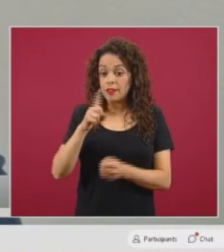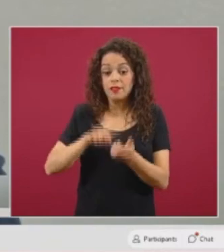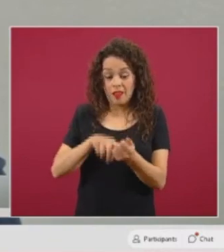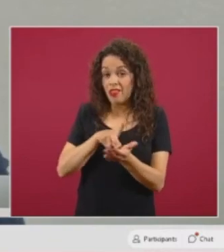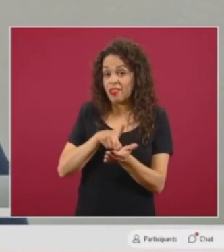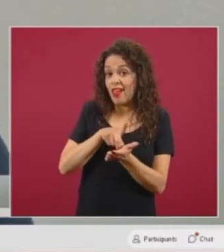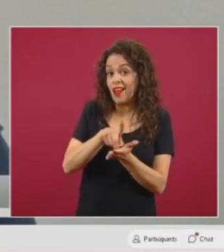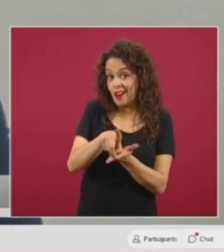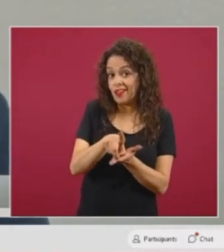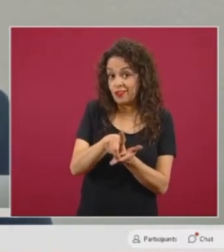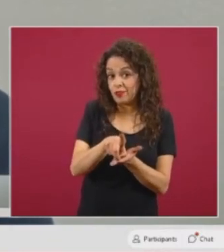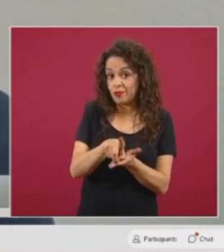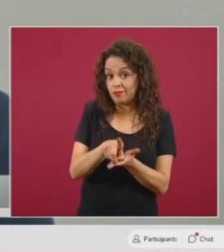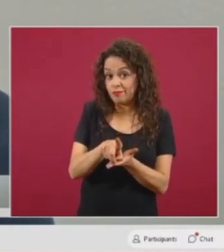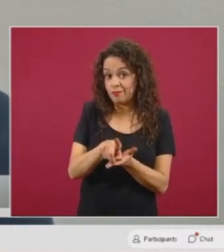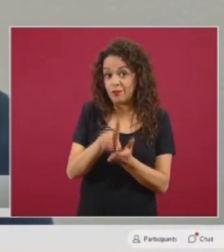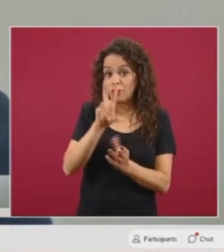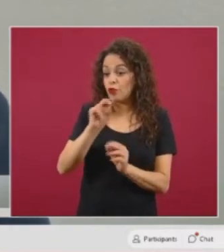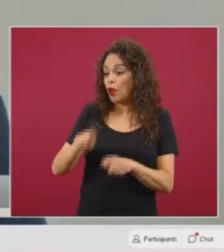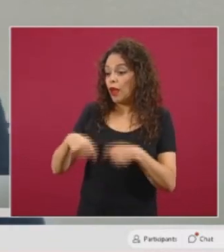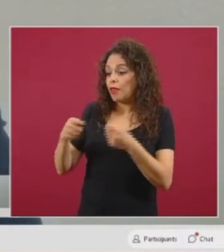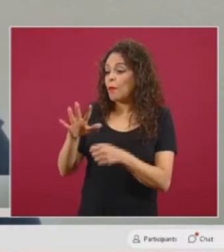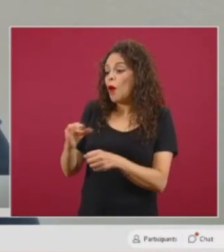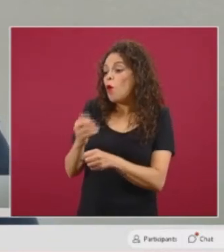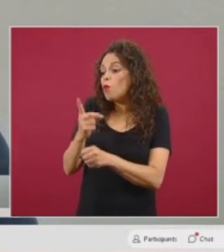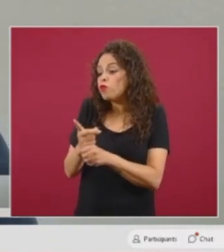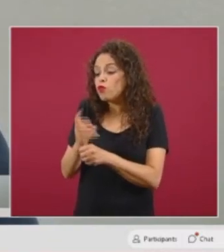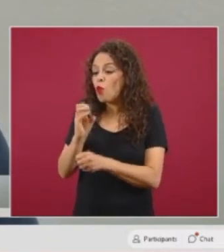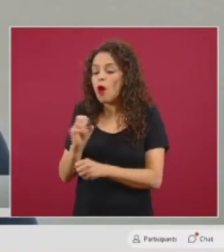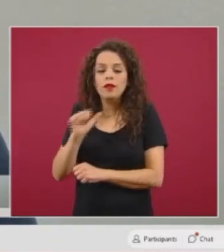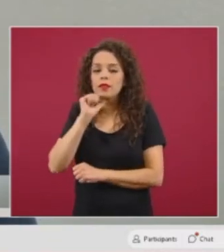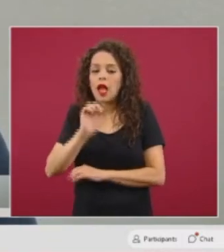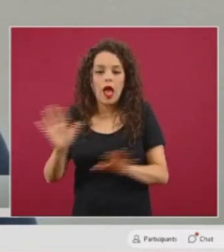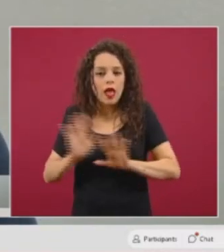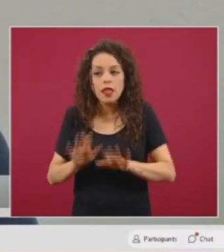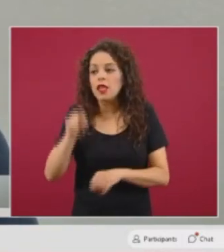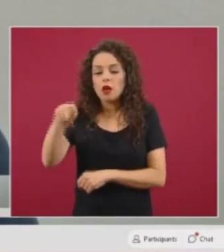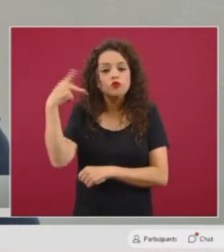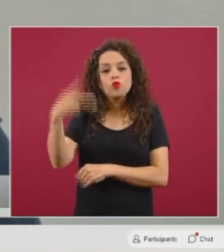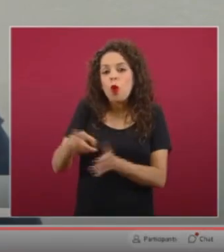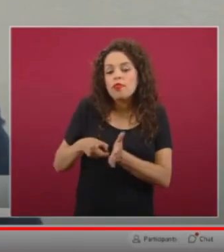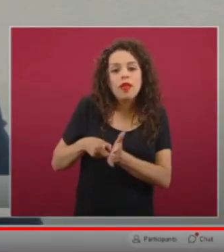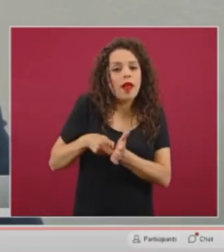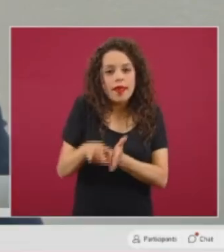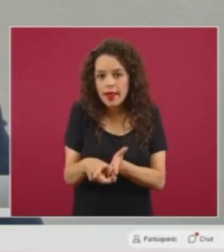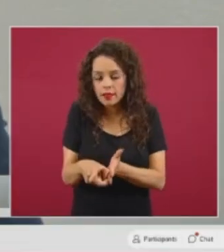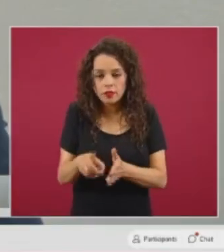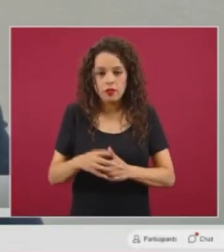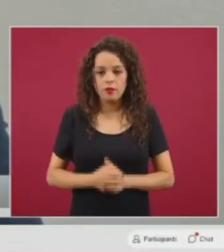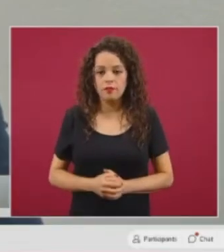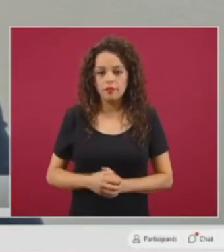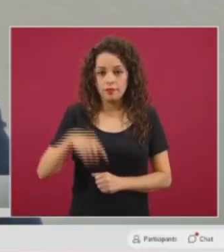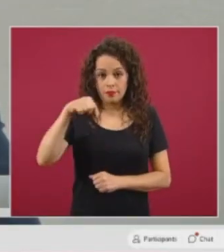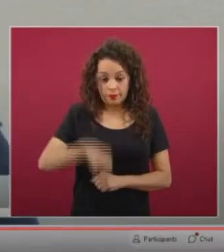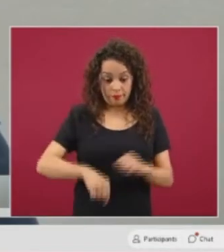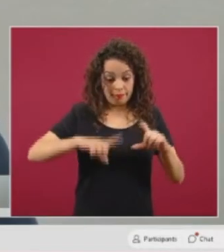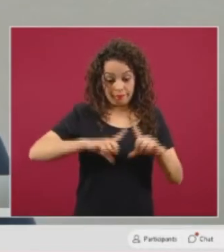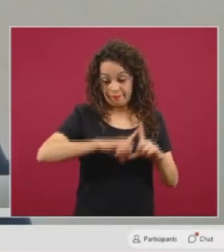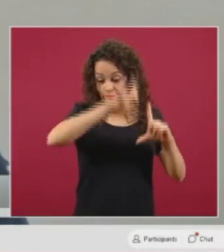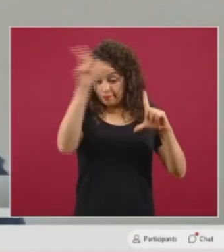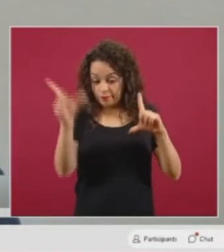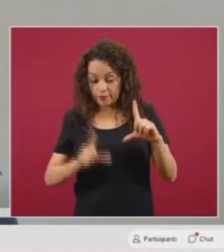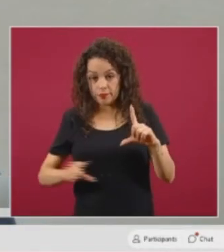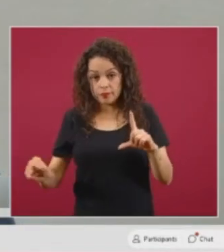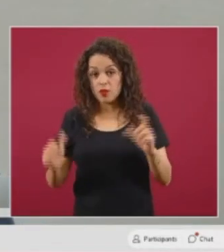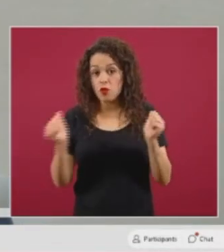es ninguna concesión. Recalcamos y queremos señalarlo que en todo el país el aborto legal en casos